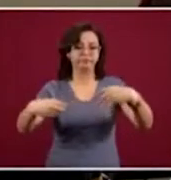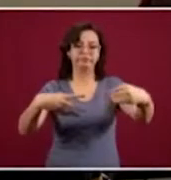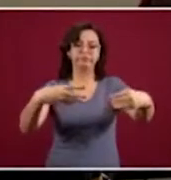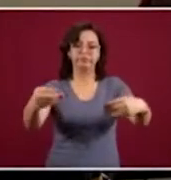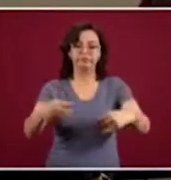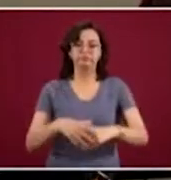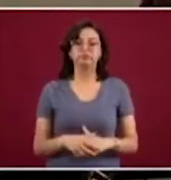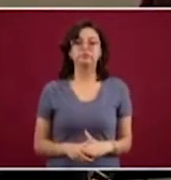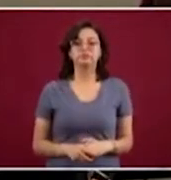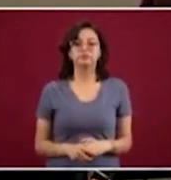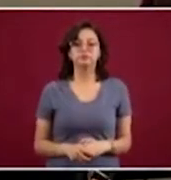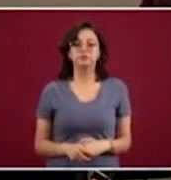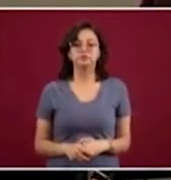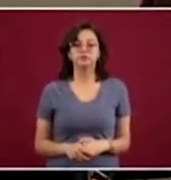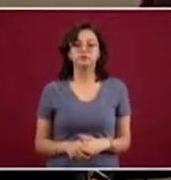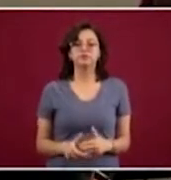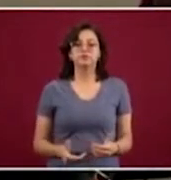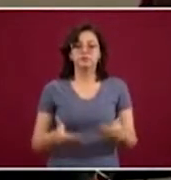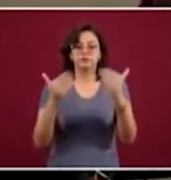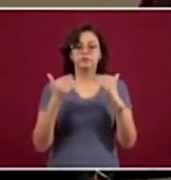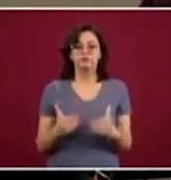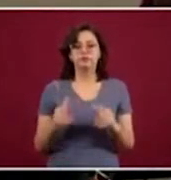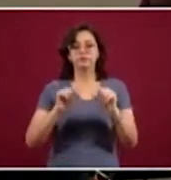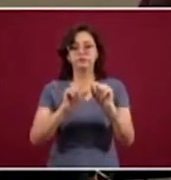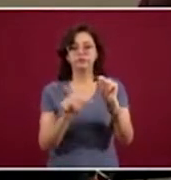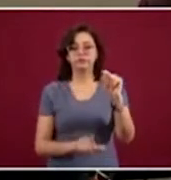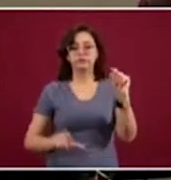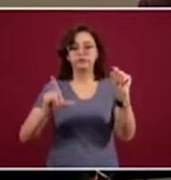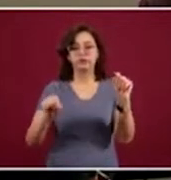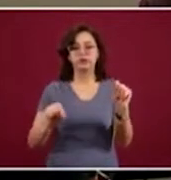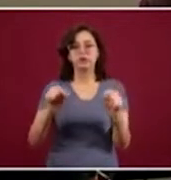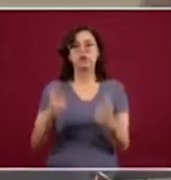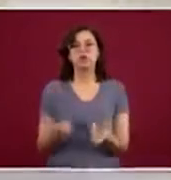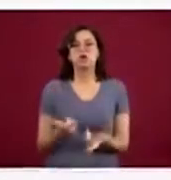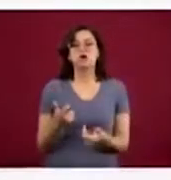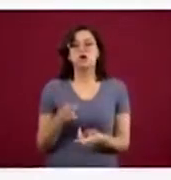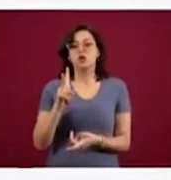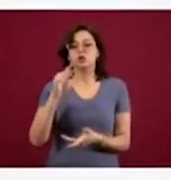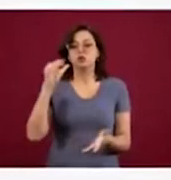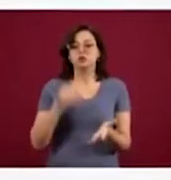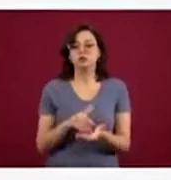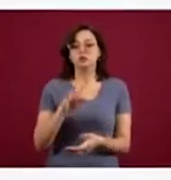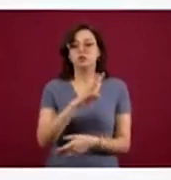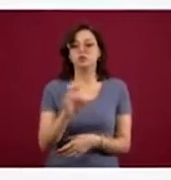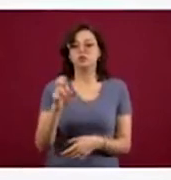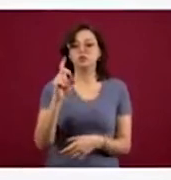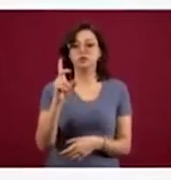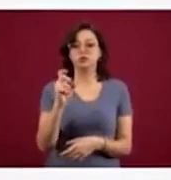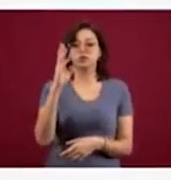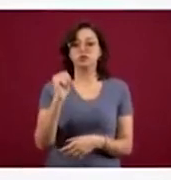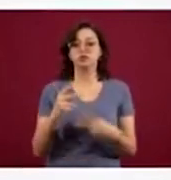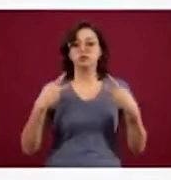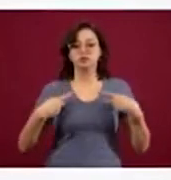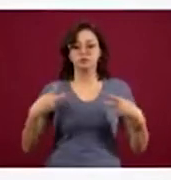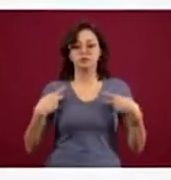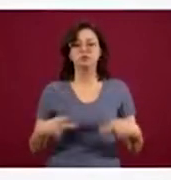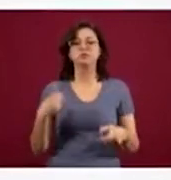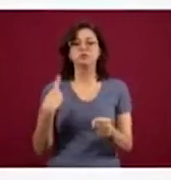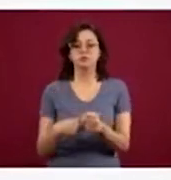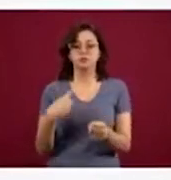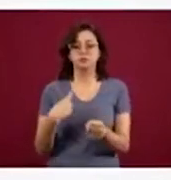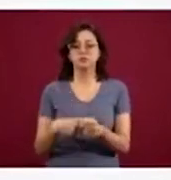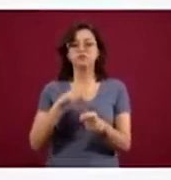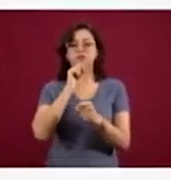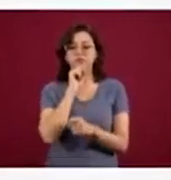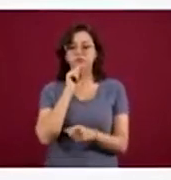en la siguiente diapositiva vemos la actualización de nuestro panorama nacional dos mil 439 casos confirmados así